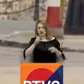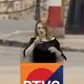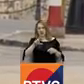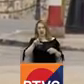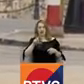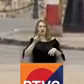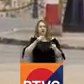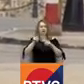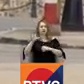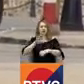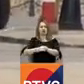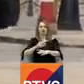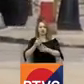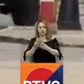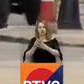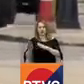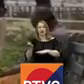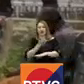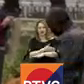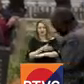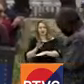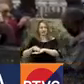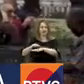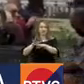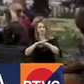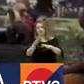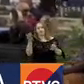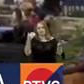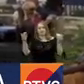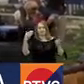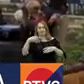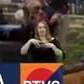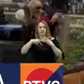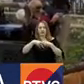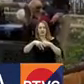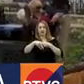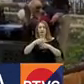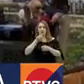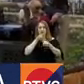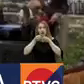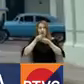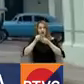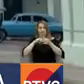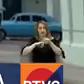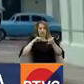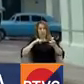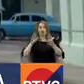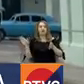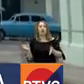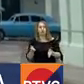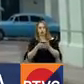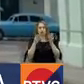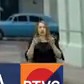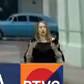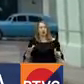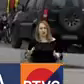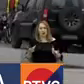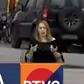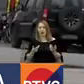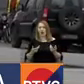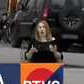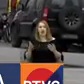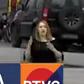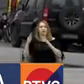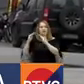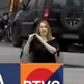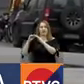fueron arrestados poco antes del llamado a la manifestación y periodistas independientes denunciaron que fueron bloqueados en sus casas